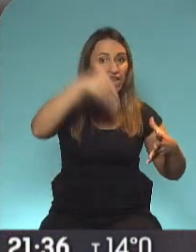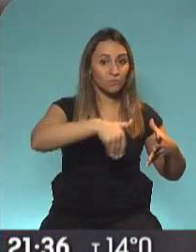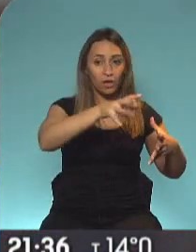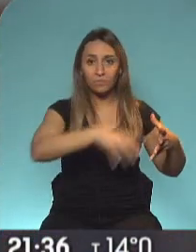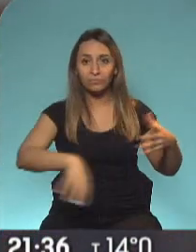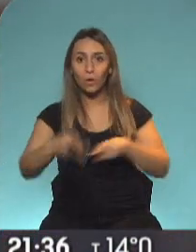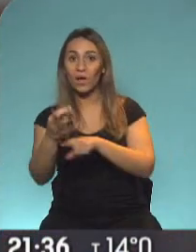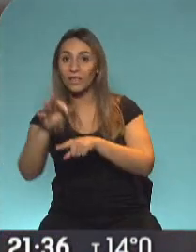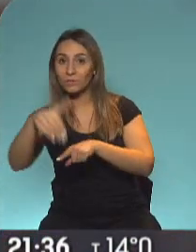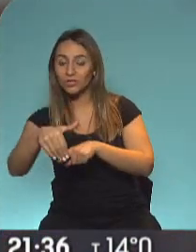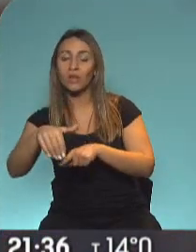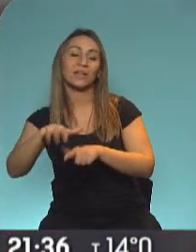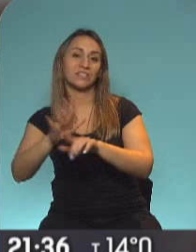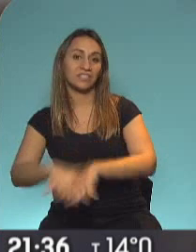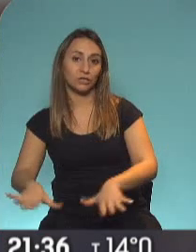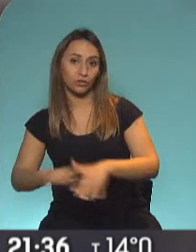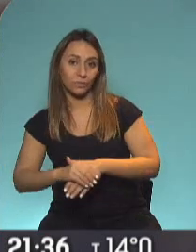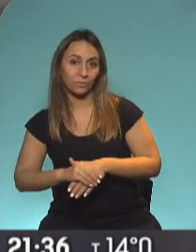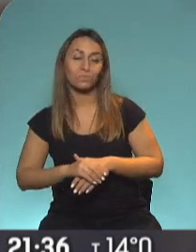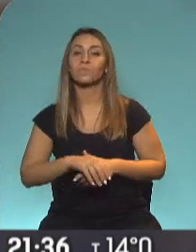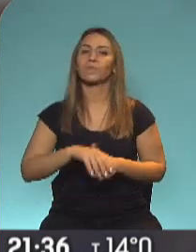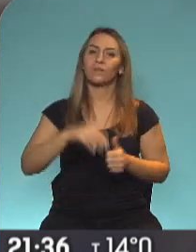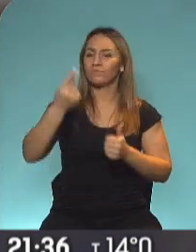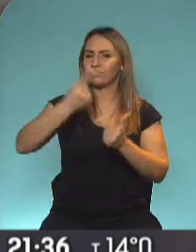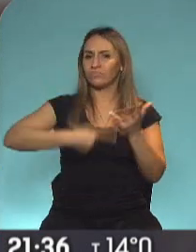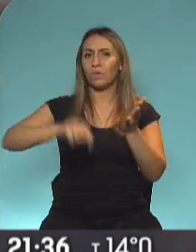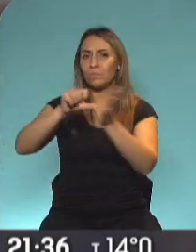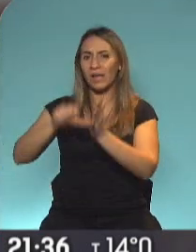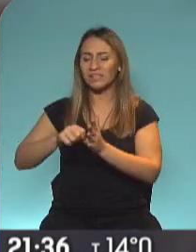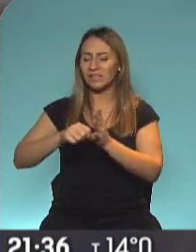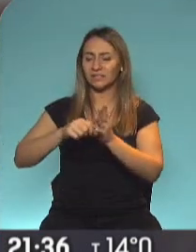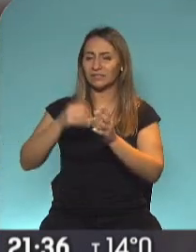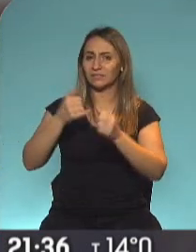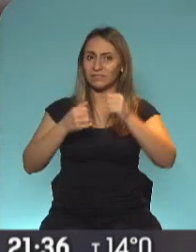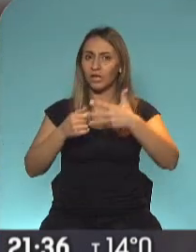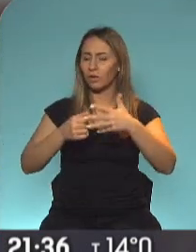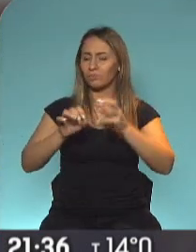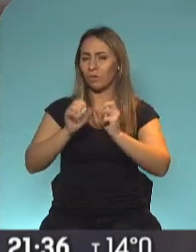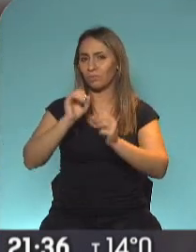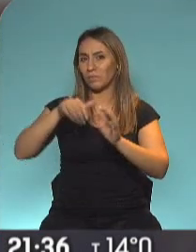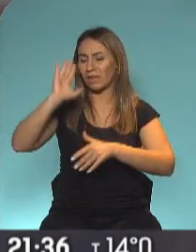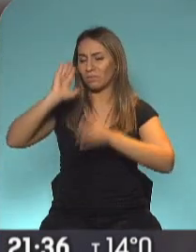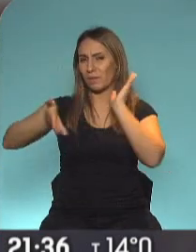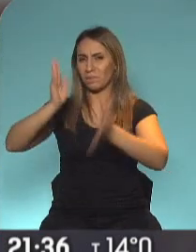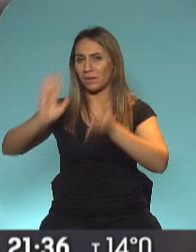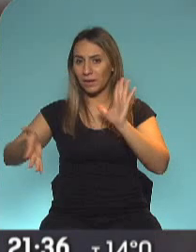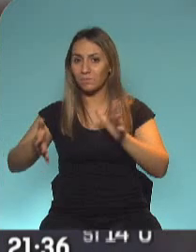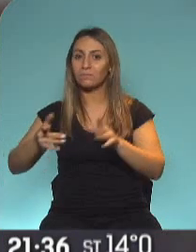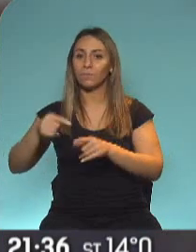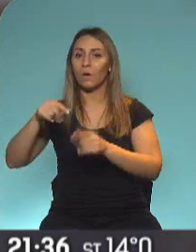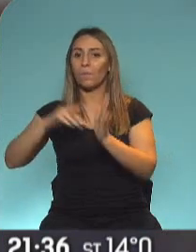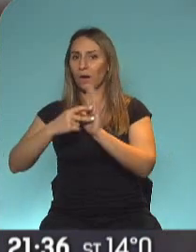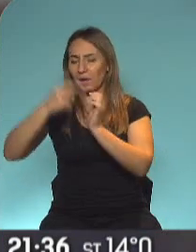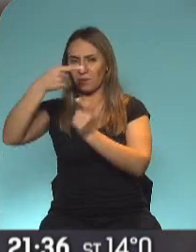de Siria, Venezuela, Afganistán, Sudán del Sur, Myanmar, países de los más afectados por las problemáticas en cada uno de